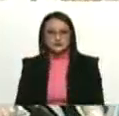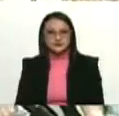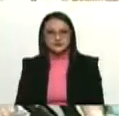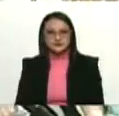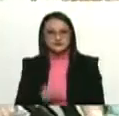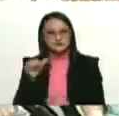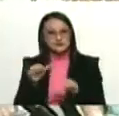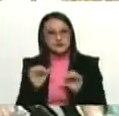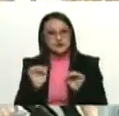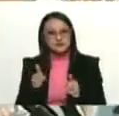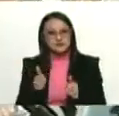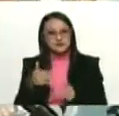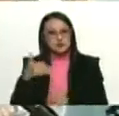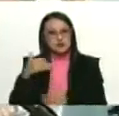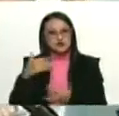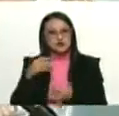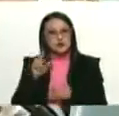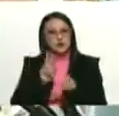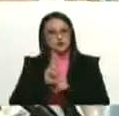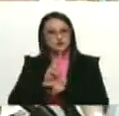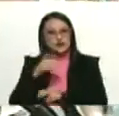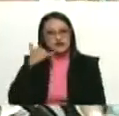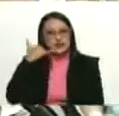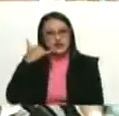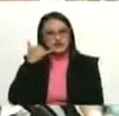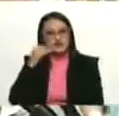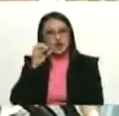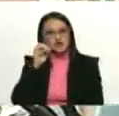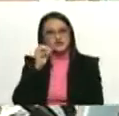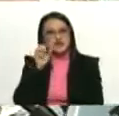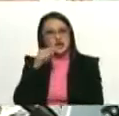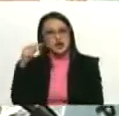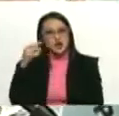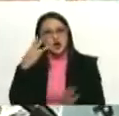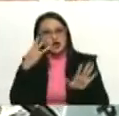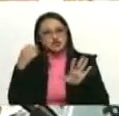hemos activado un teléfono, el